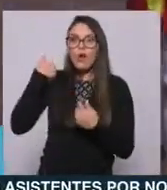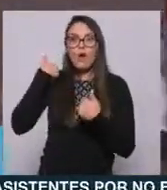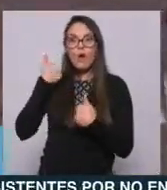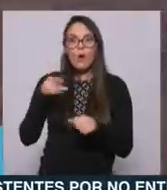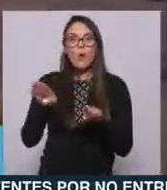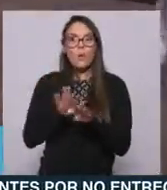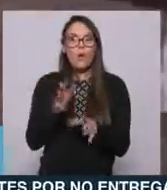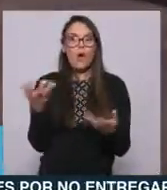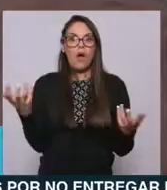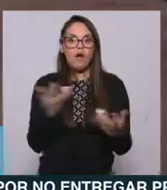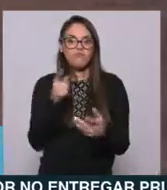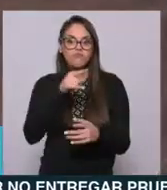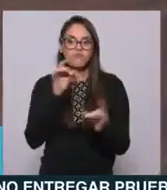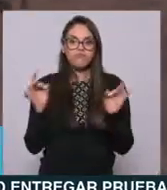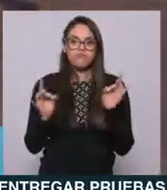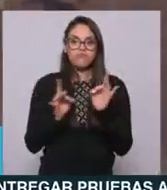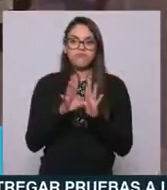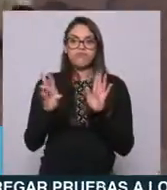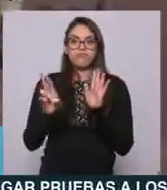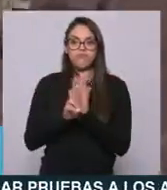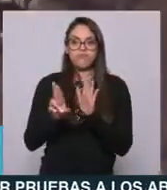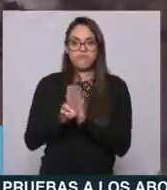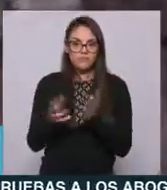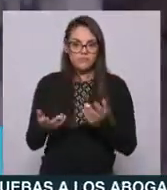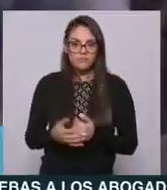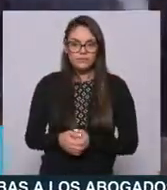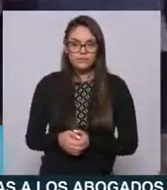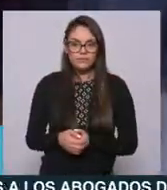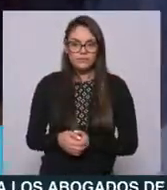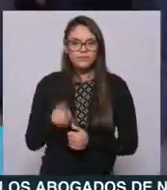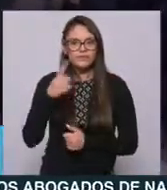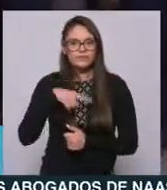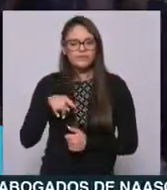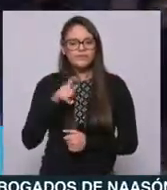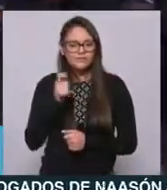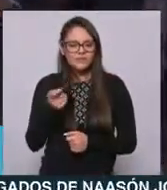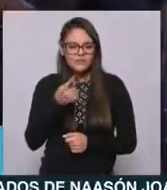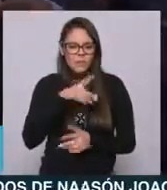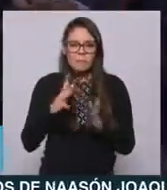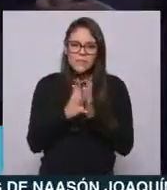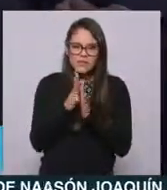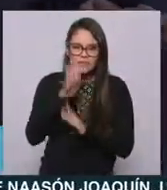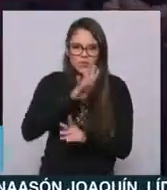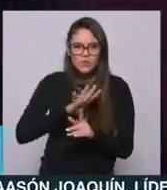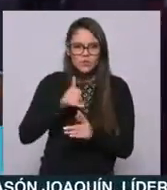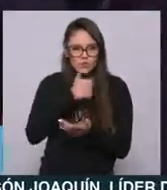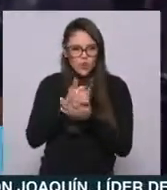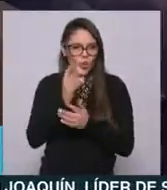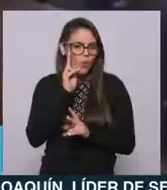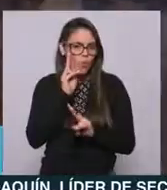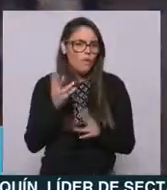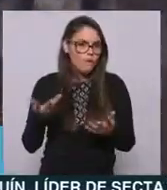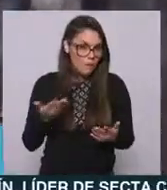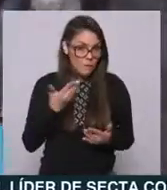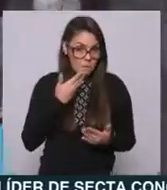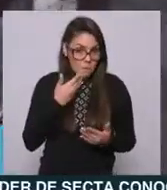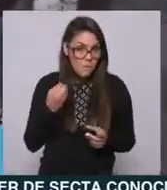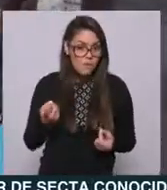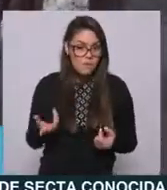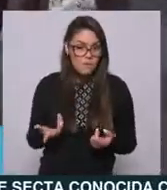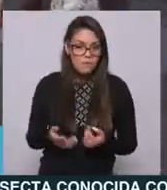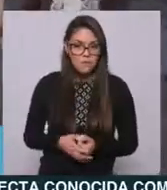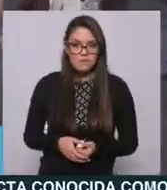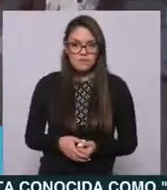sismo. ¿Cuál fue la participación hoy por parte de la ciudadanía? La ciudadanía, te digo, se comportó de